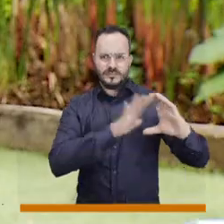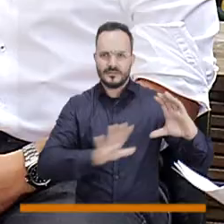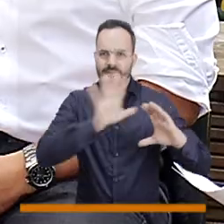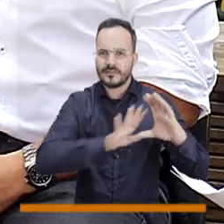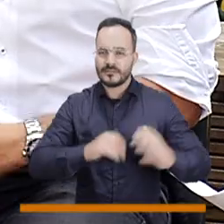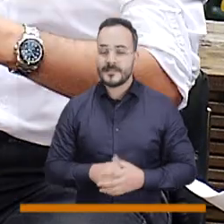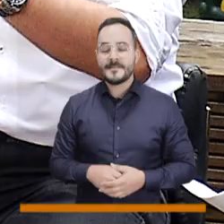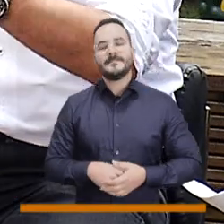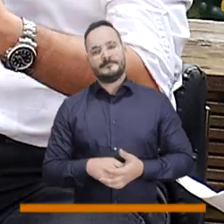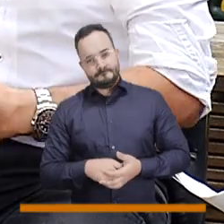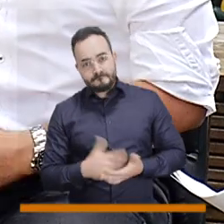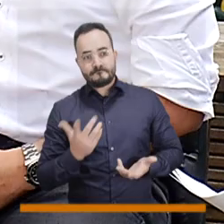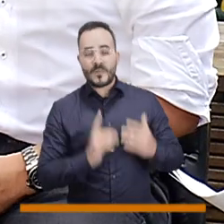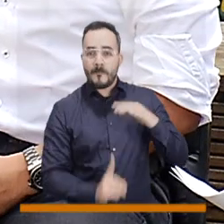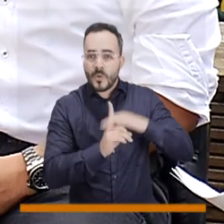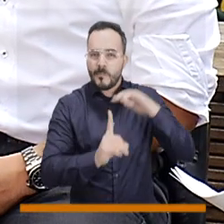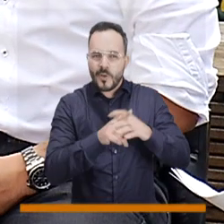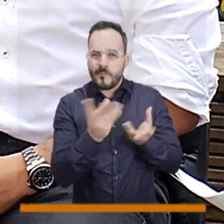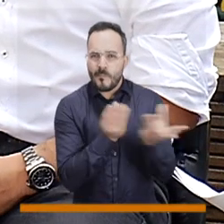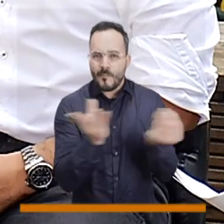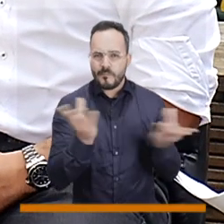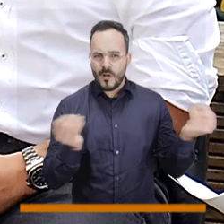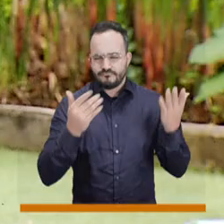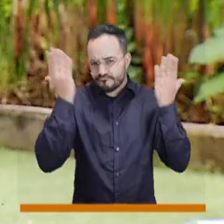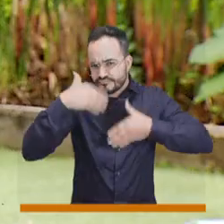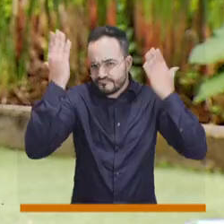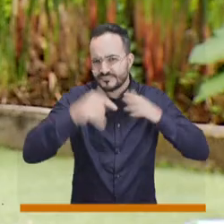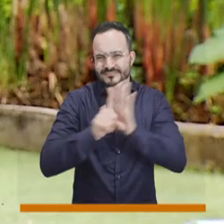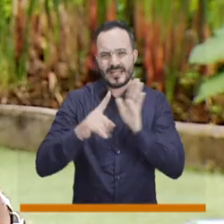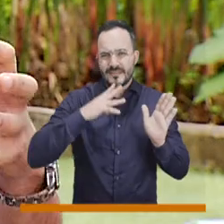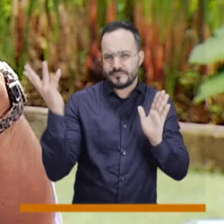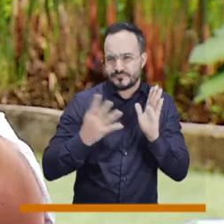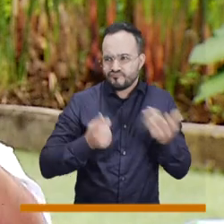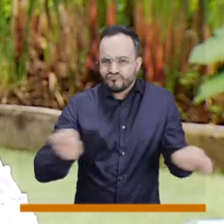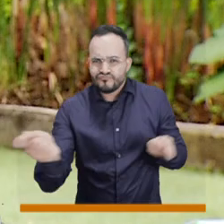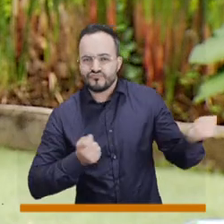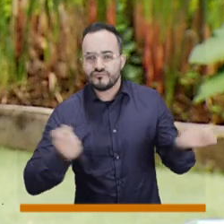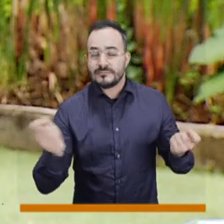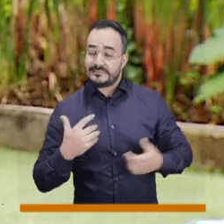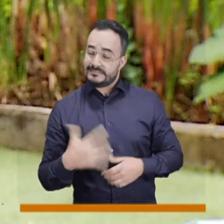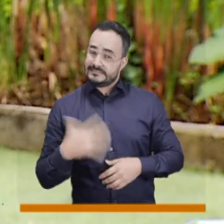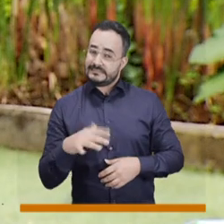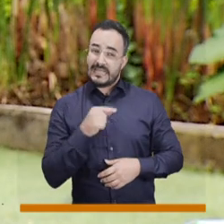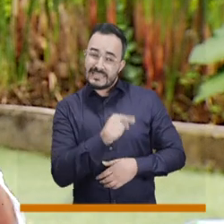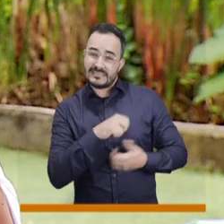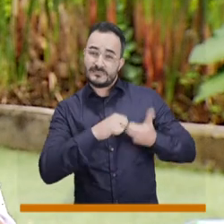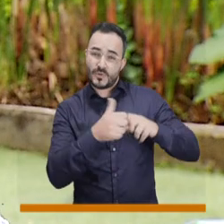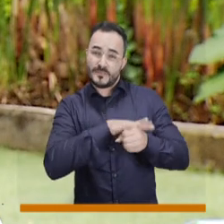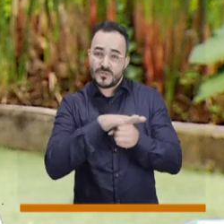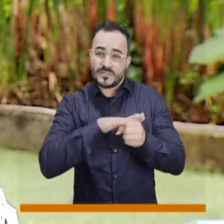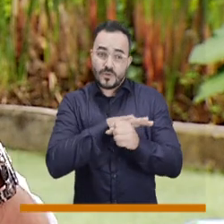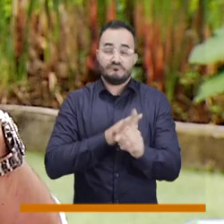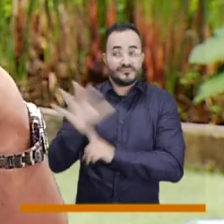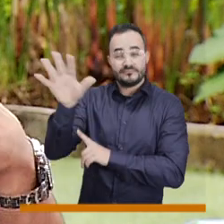torta o esa conjugación de capacidades delincuenciales en la ciudad de Medellín, no solamente se vinculan los procesos a nivel